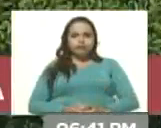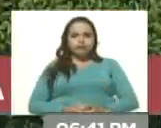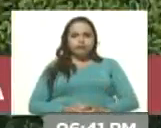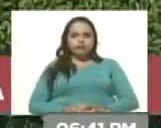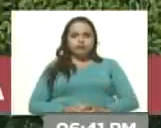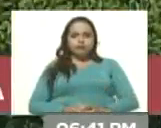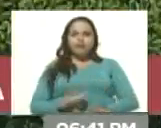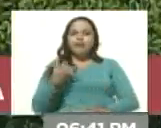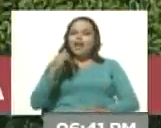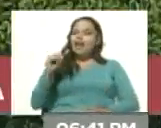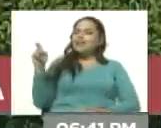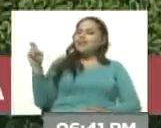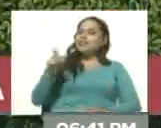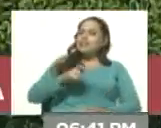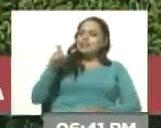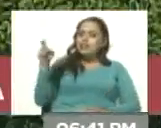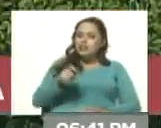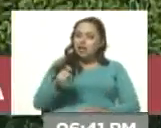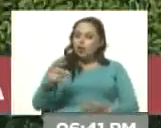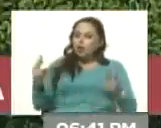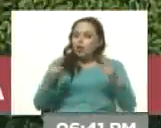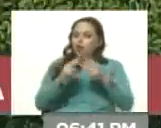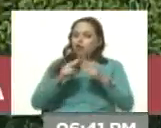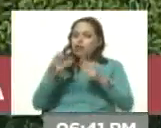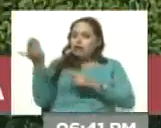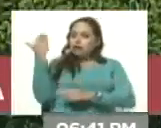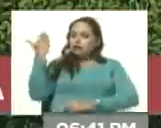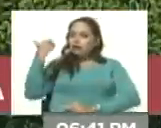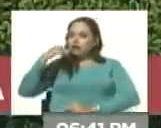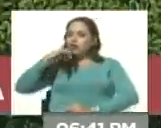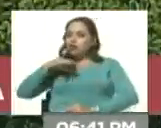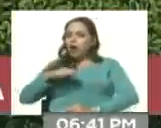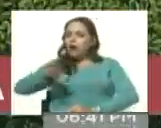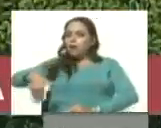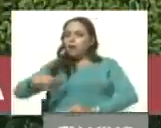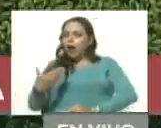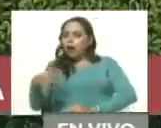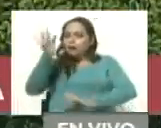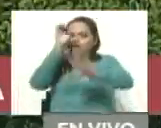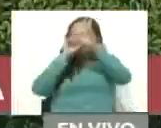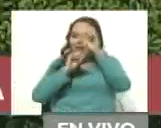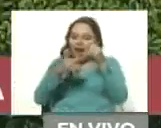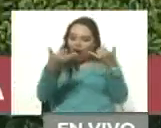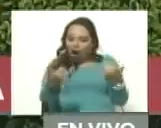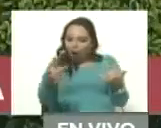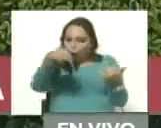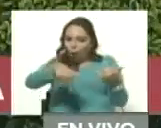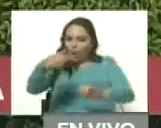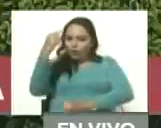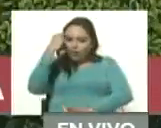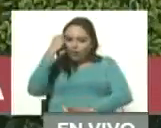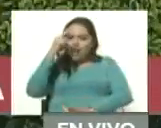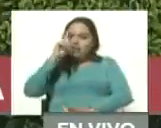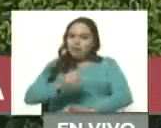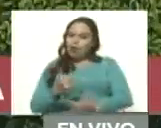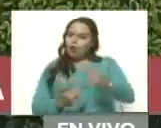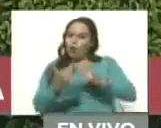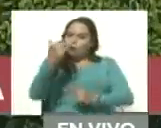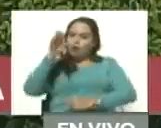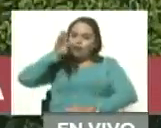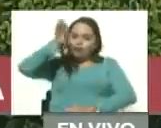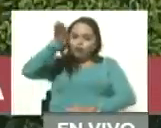necesario conocer nuestro pasado para poder emprender comprender nuestro presente y construir un nuevo futuro